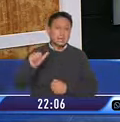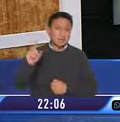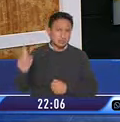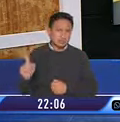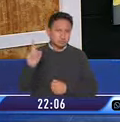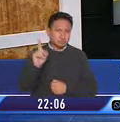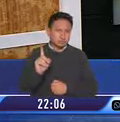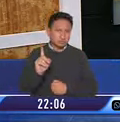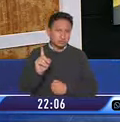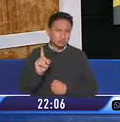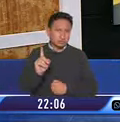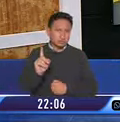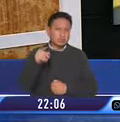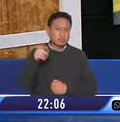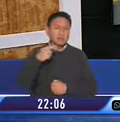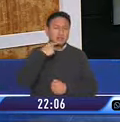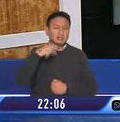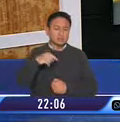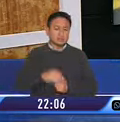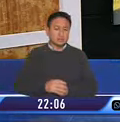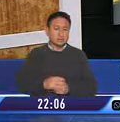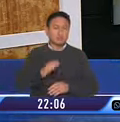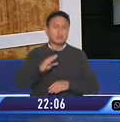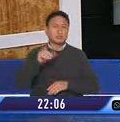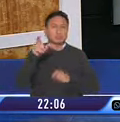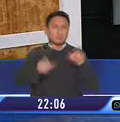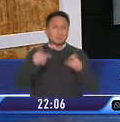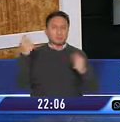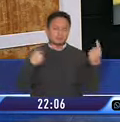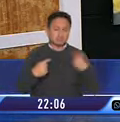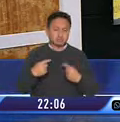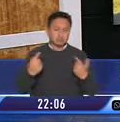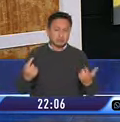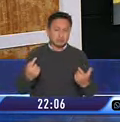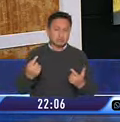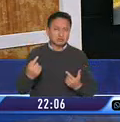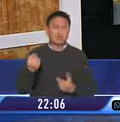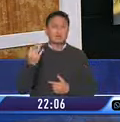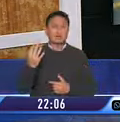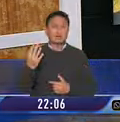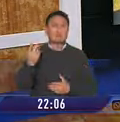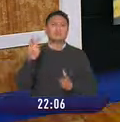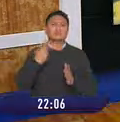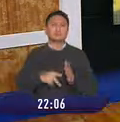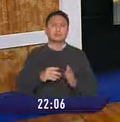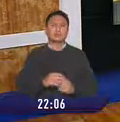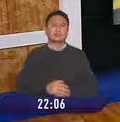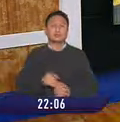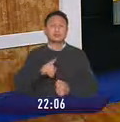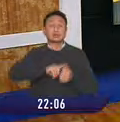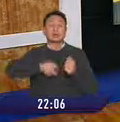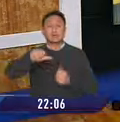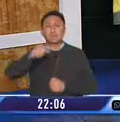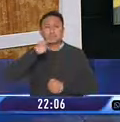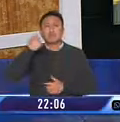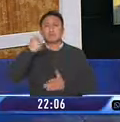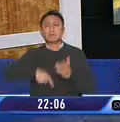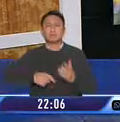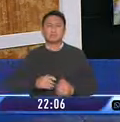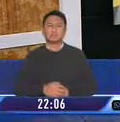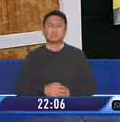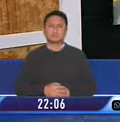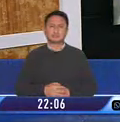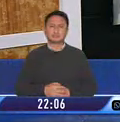presente y ella aseguró que hay varios heridos. ¿Qué se conoce sobre aquello? ¿Y qué es lo que ha dicho la hermana del